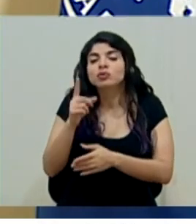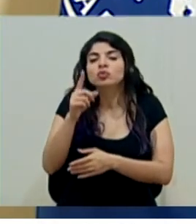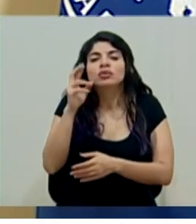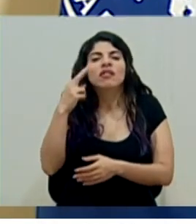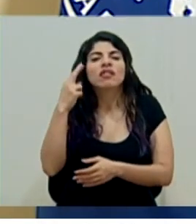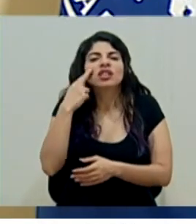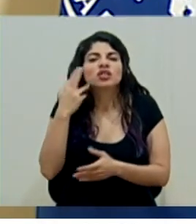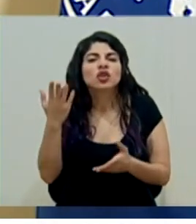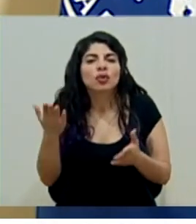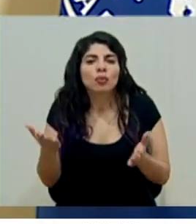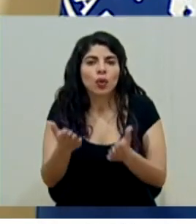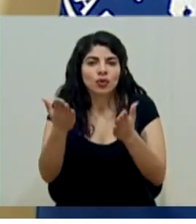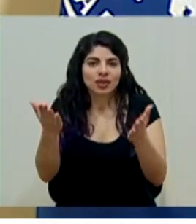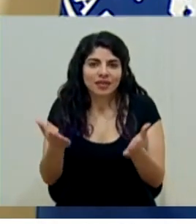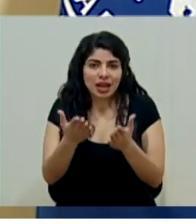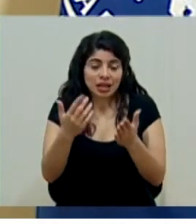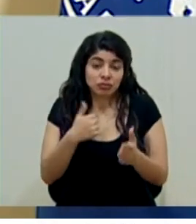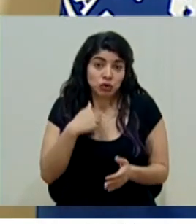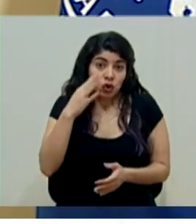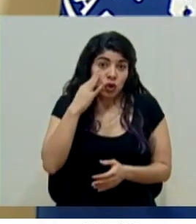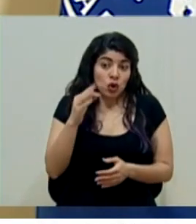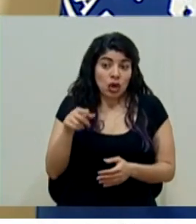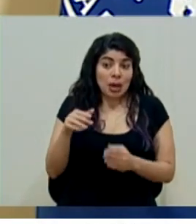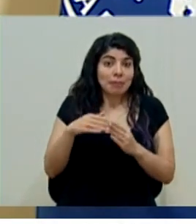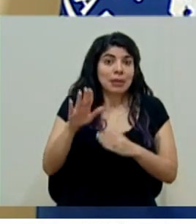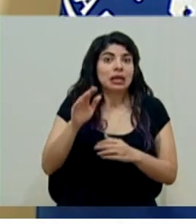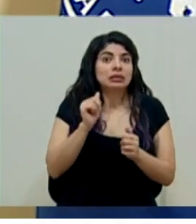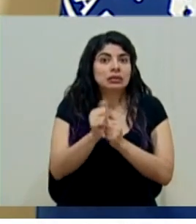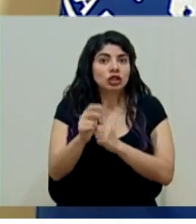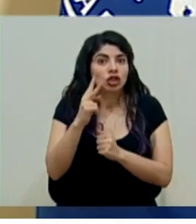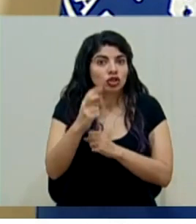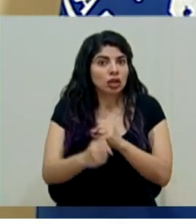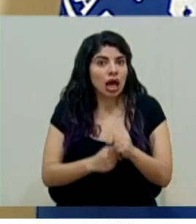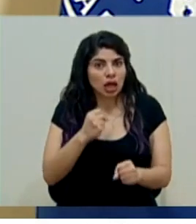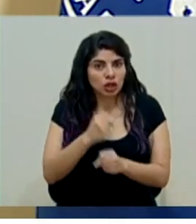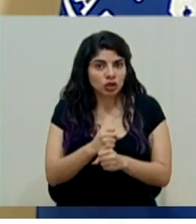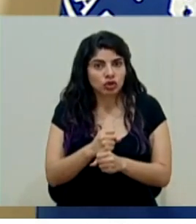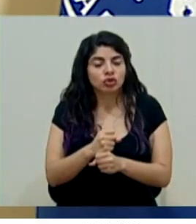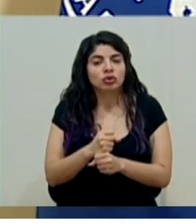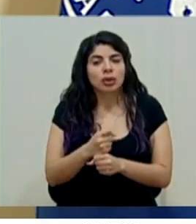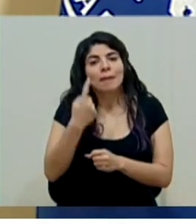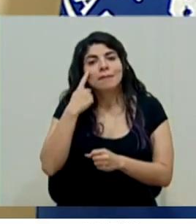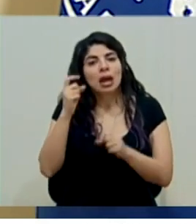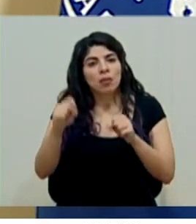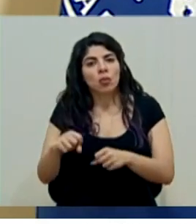incentivo, en este caso, creo, supera los 2 años, para contratar.